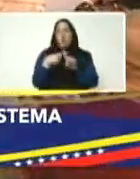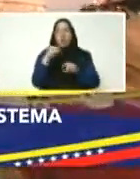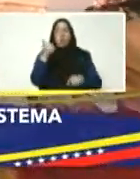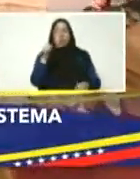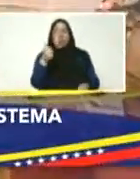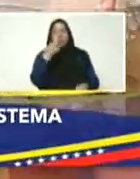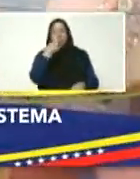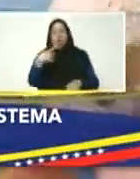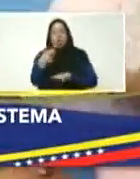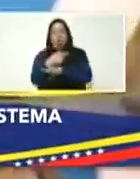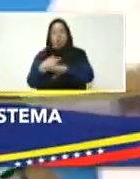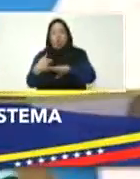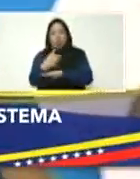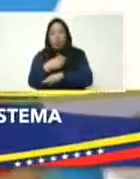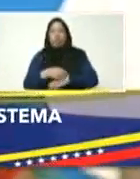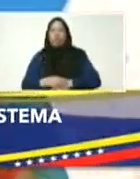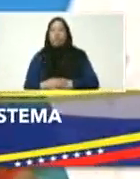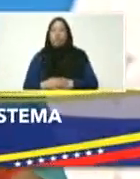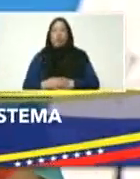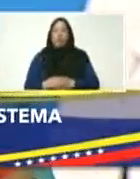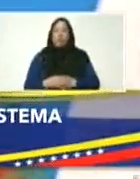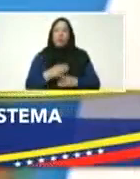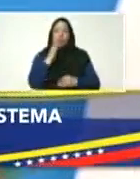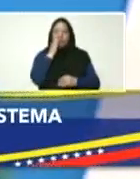gobierno, presidente. Mira,